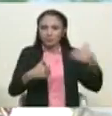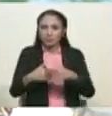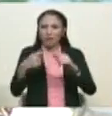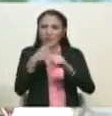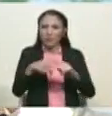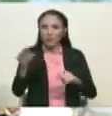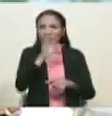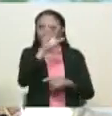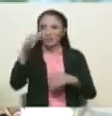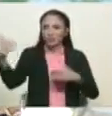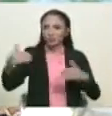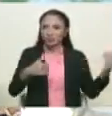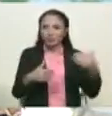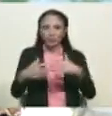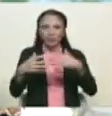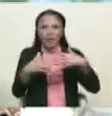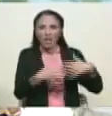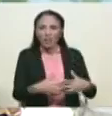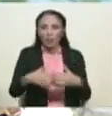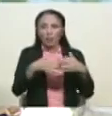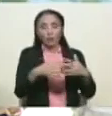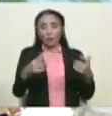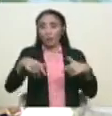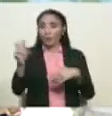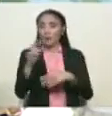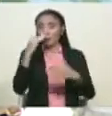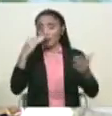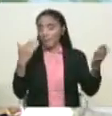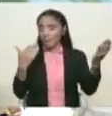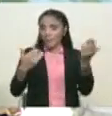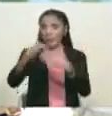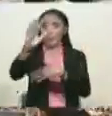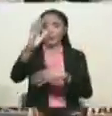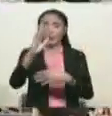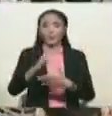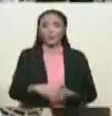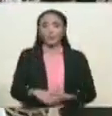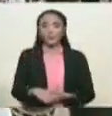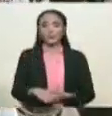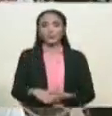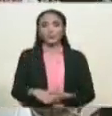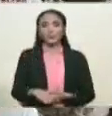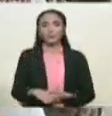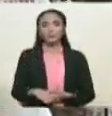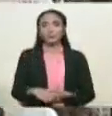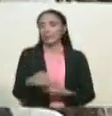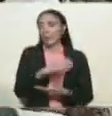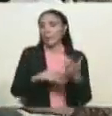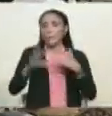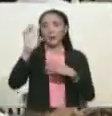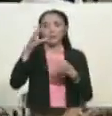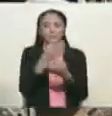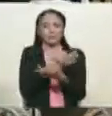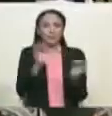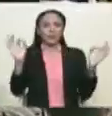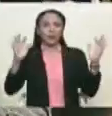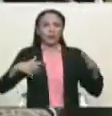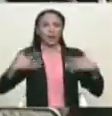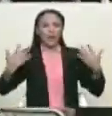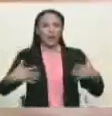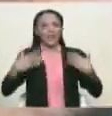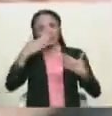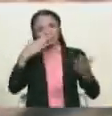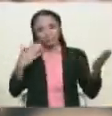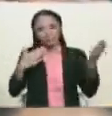nadie, Venezuela lo que va es pa'lante a hacer una patria potencia, una patria brillante, una patria feliz. Hacia allá es que